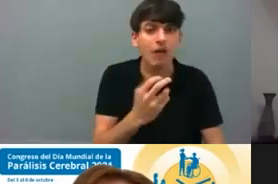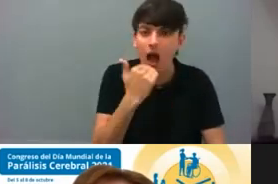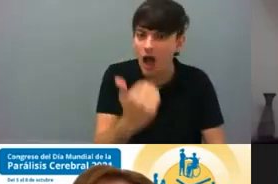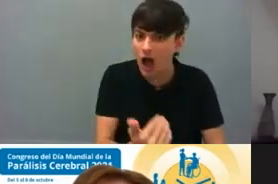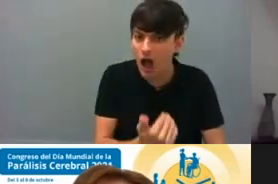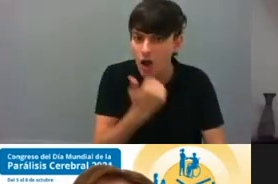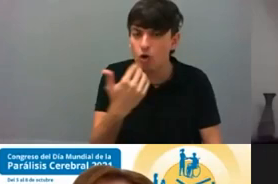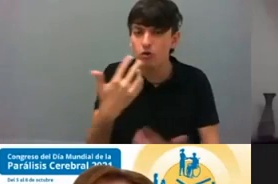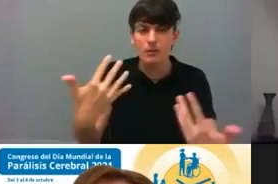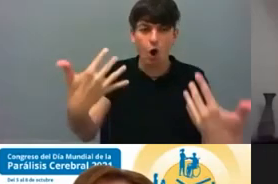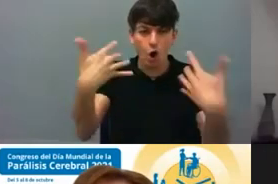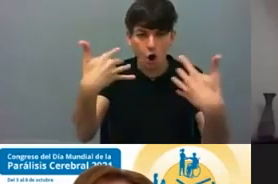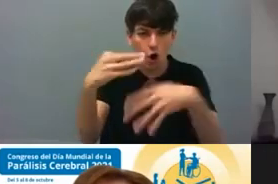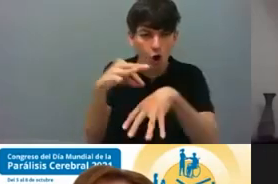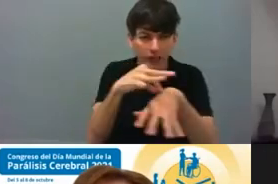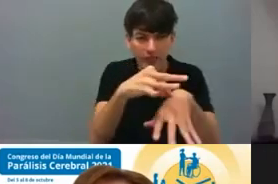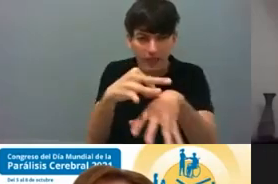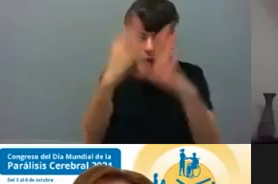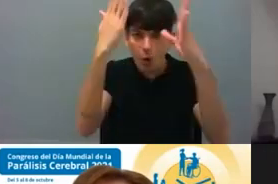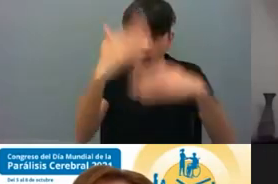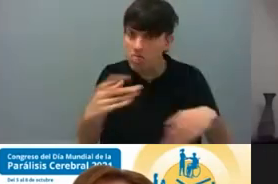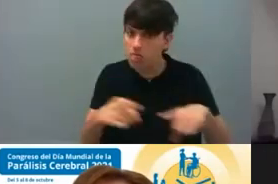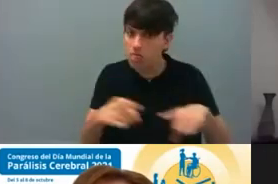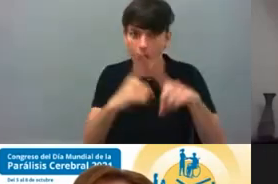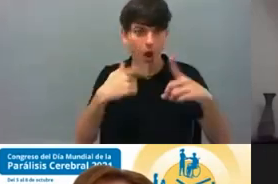que te orienten en algo, a pesar de que eres adulto.